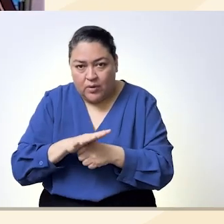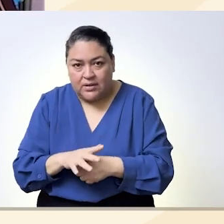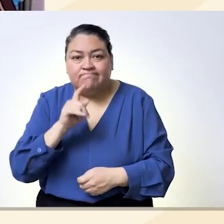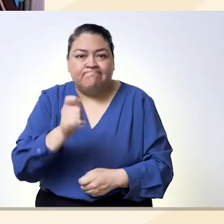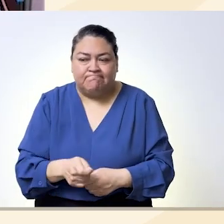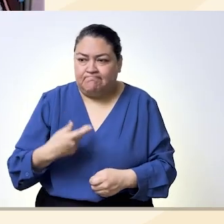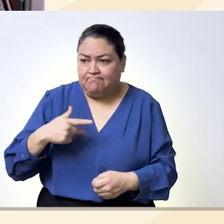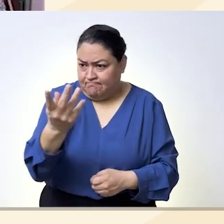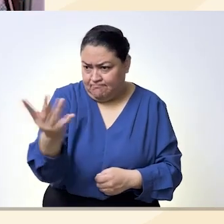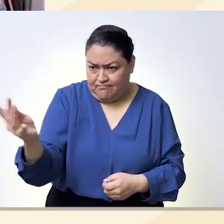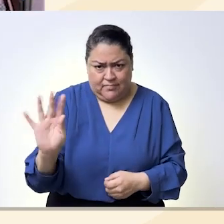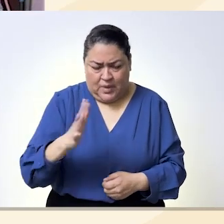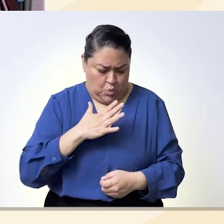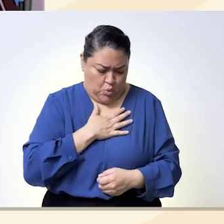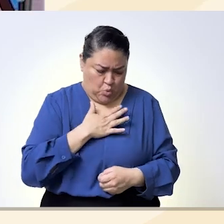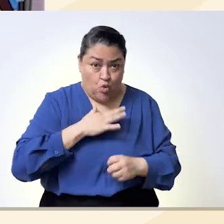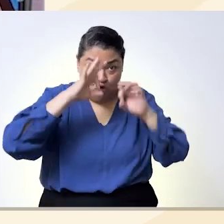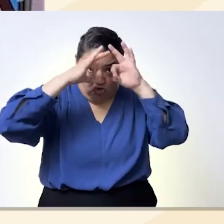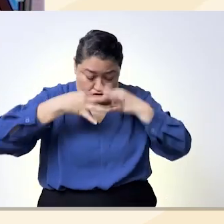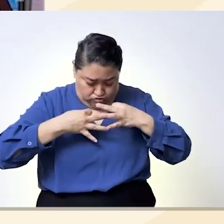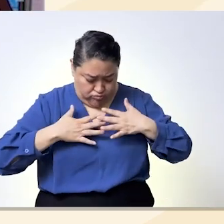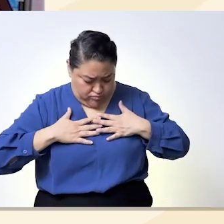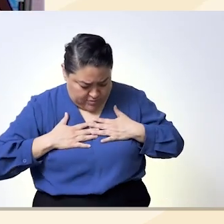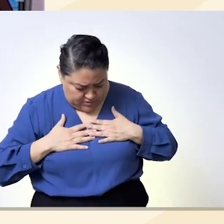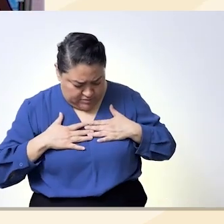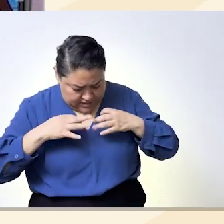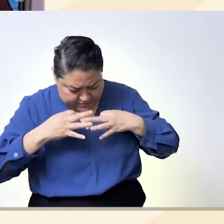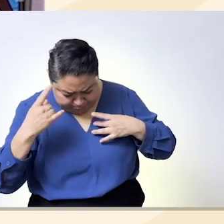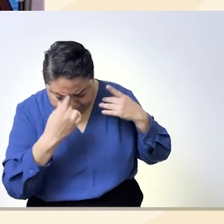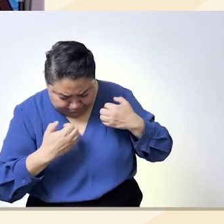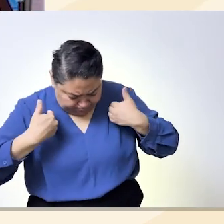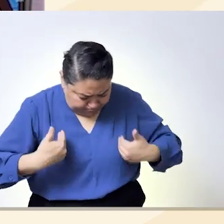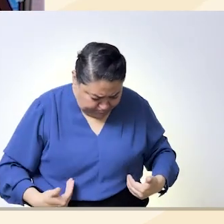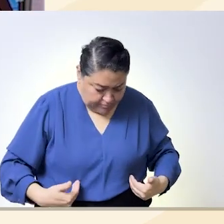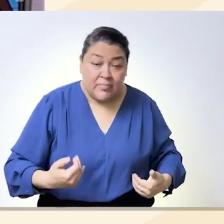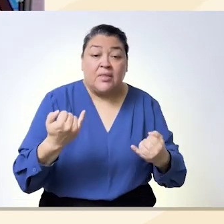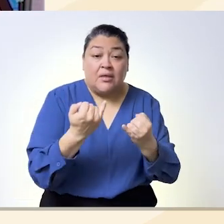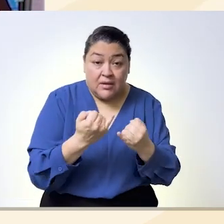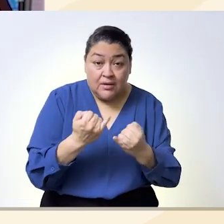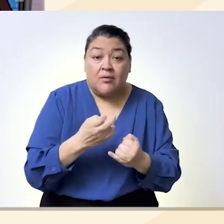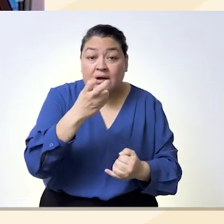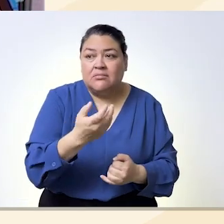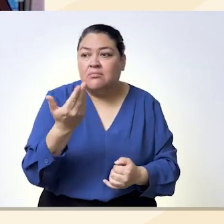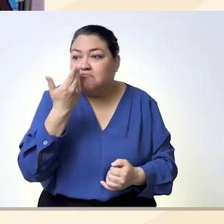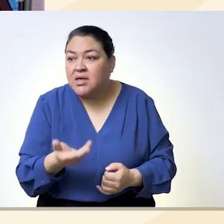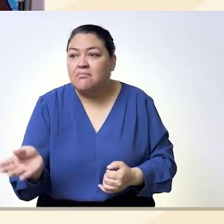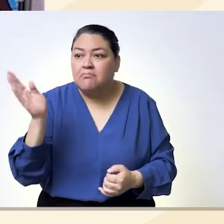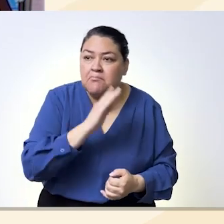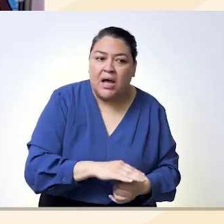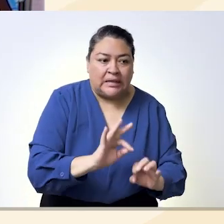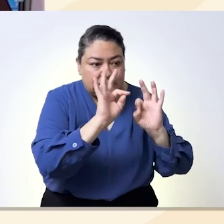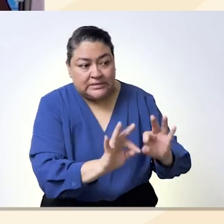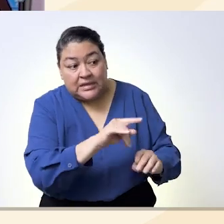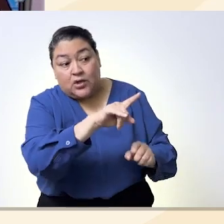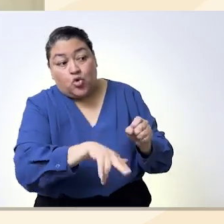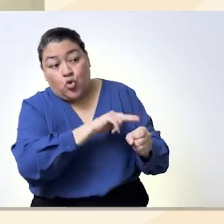conmigo, ¿no? Y creo que también cuestionar mucho las ideas de lo bueno, lo malo, lo adecuado, lo normal, lo no normal, lo anormal,